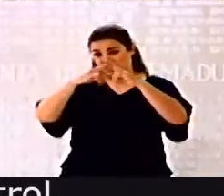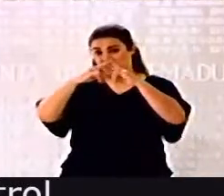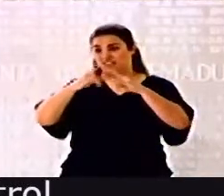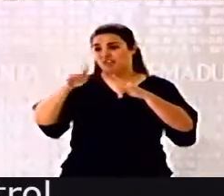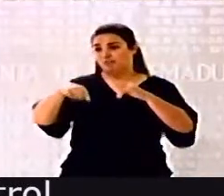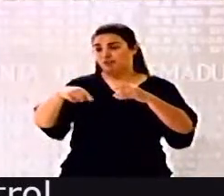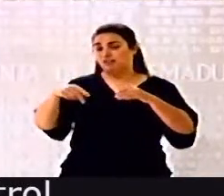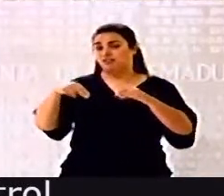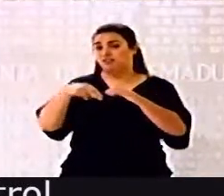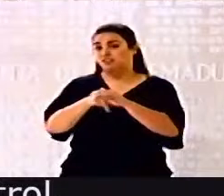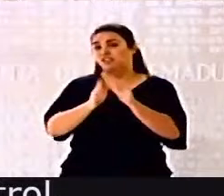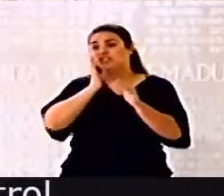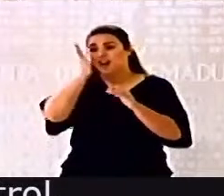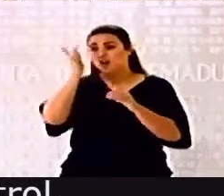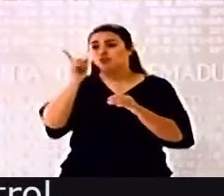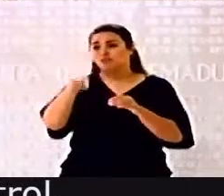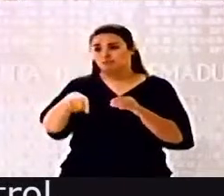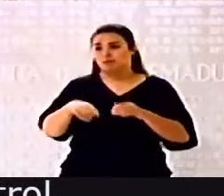saco de dormir.